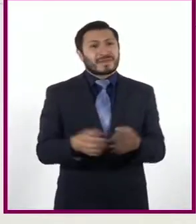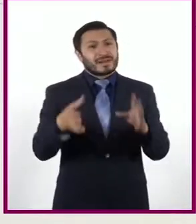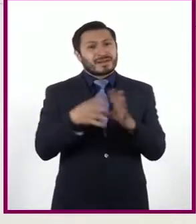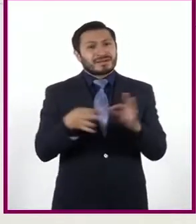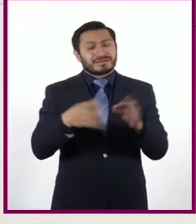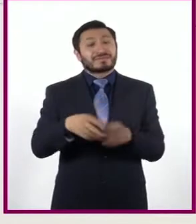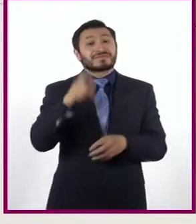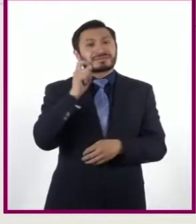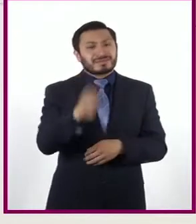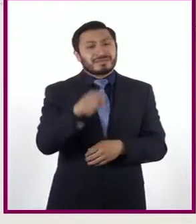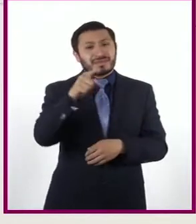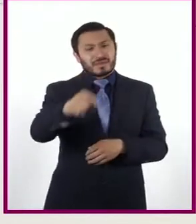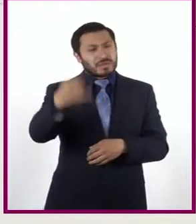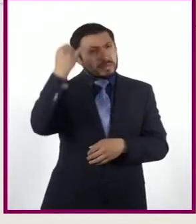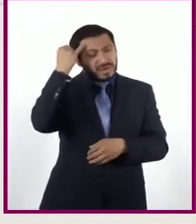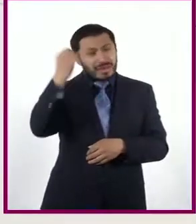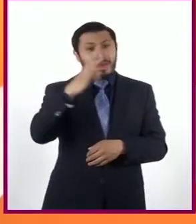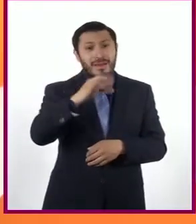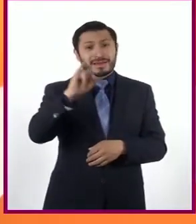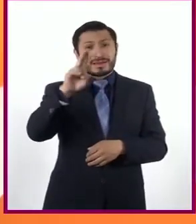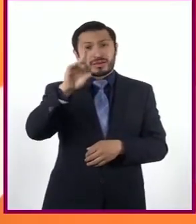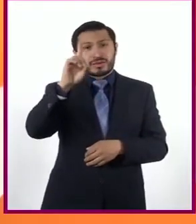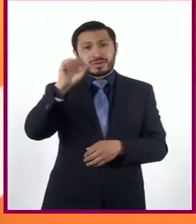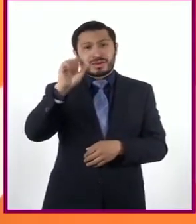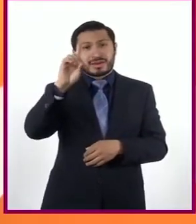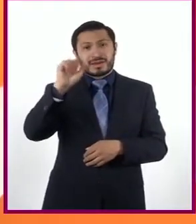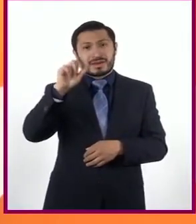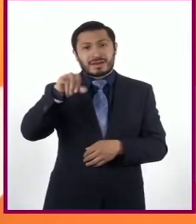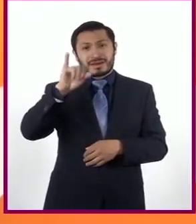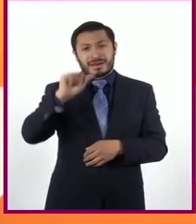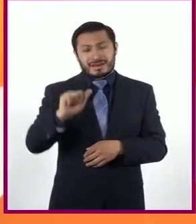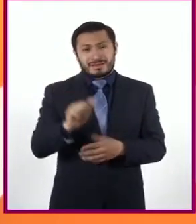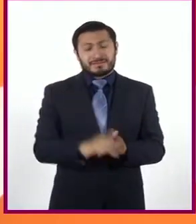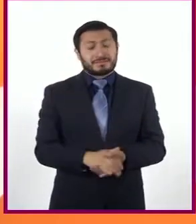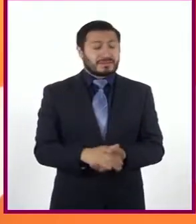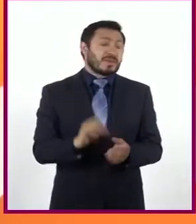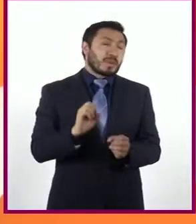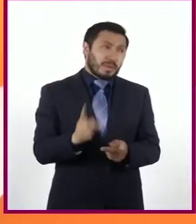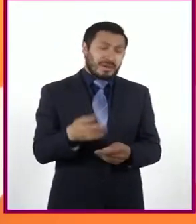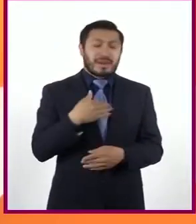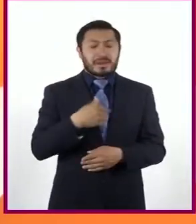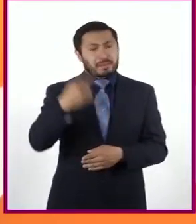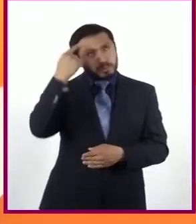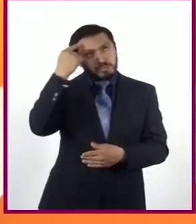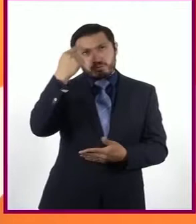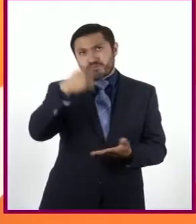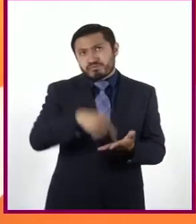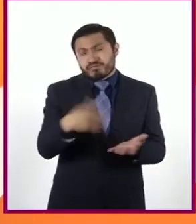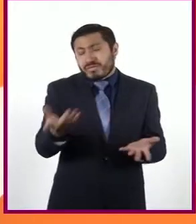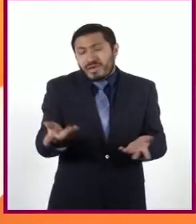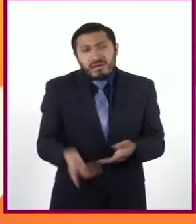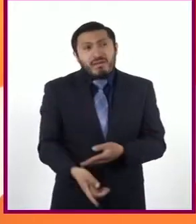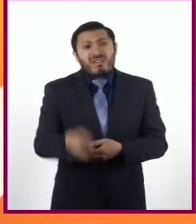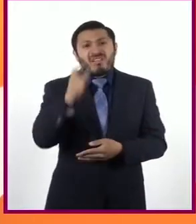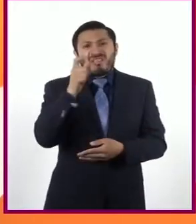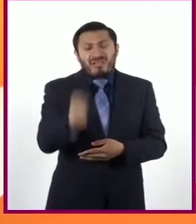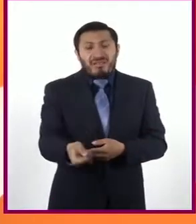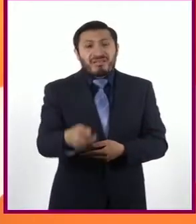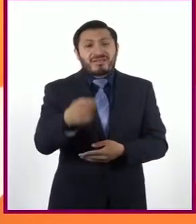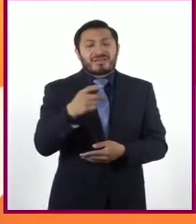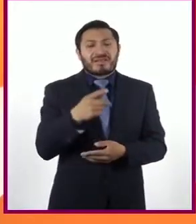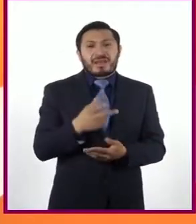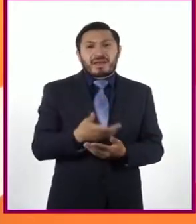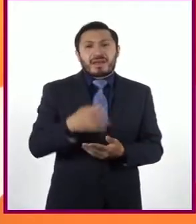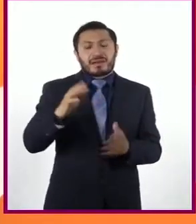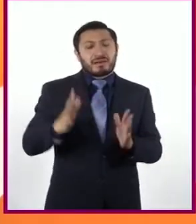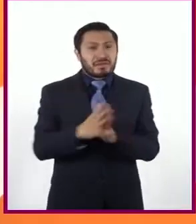que tienes de ciudadanía. Muy bien, Claudia. Desde mi punto de vista, la ciudadanía significa participar